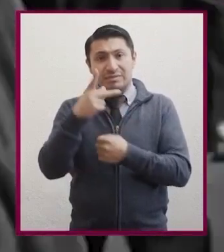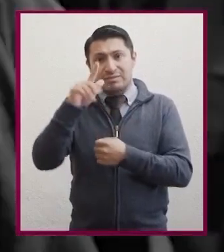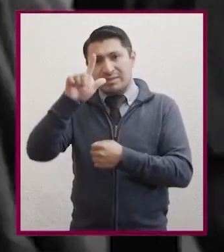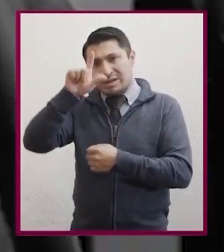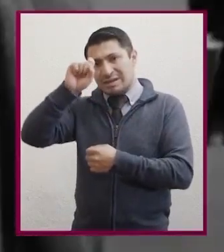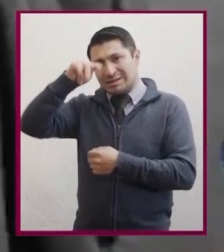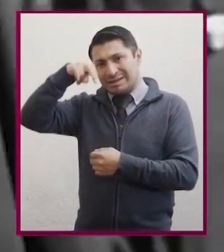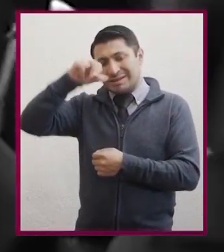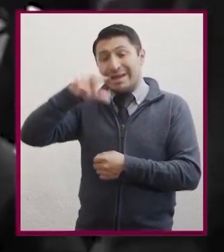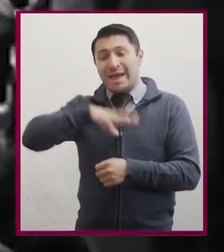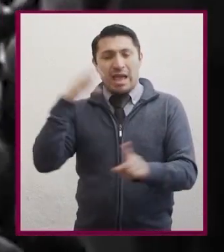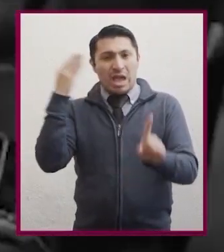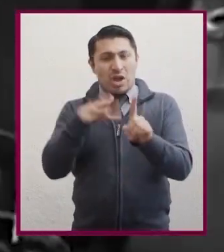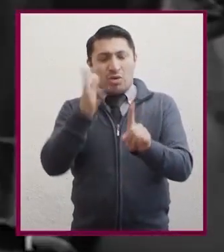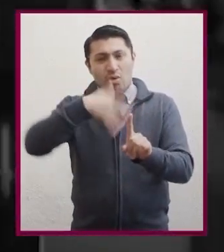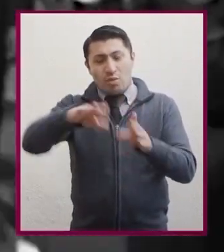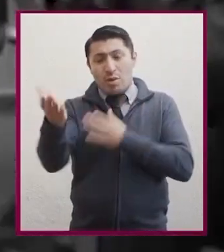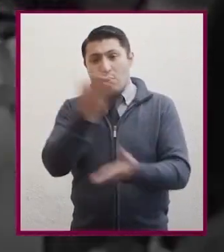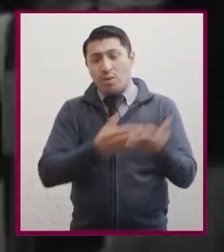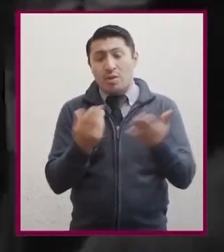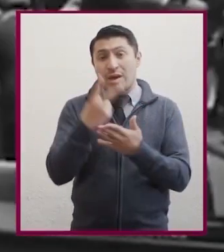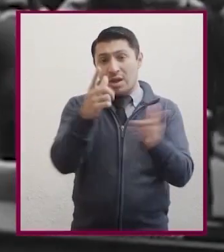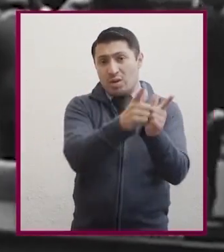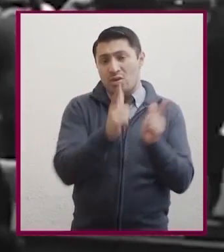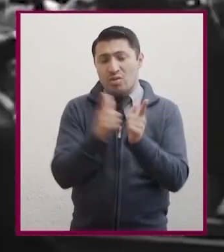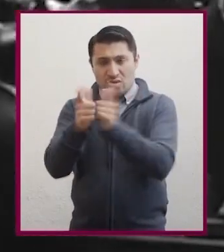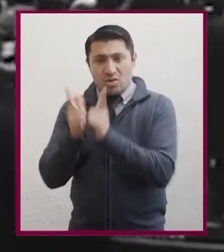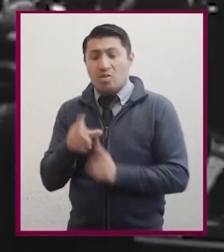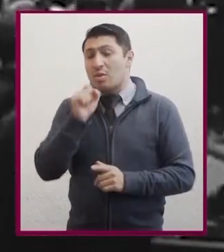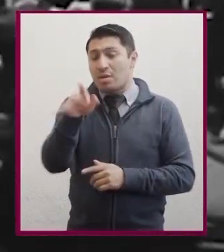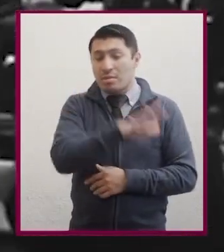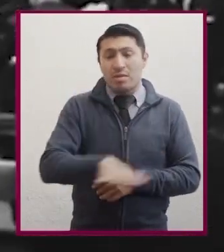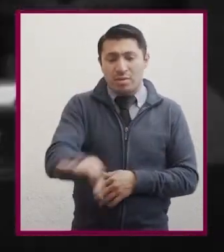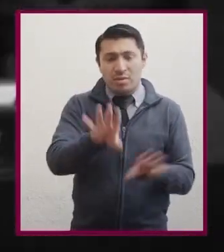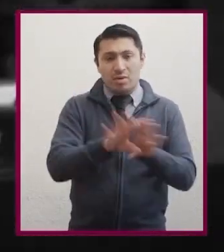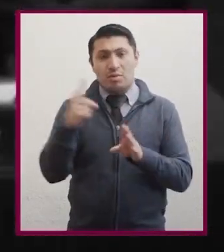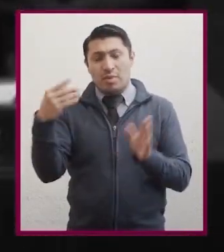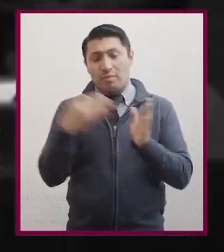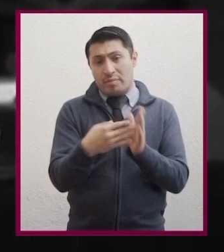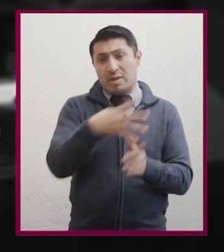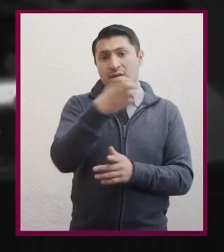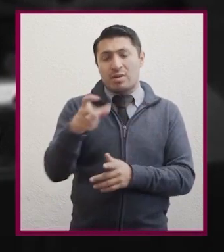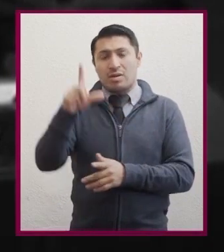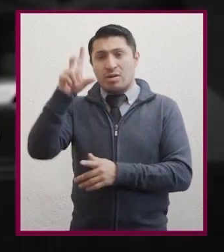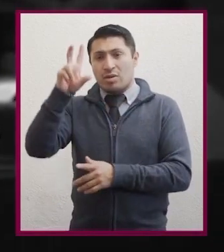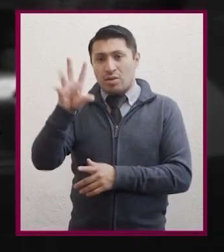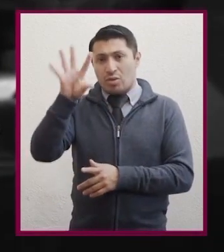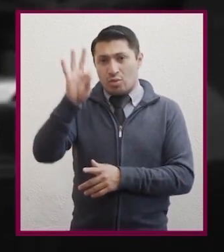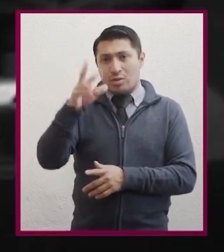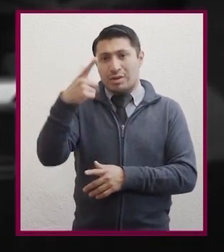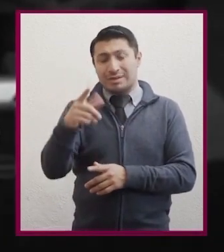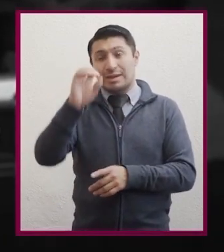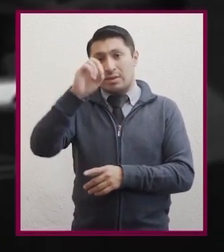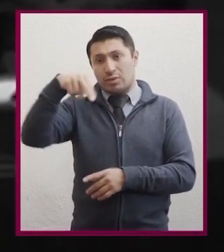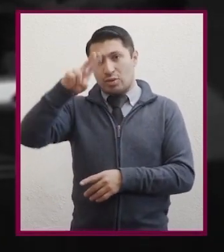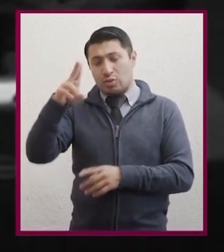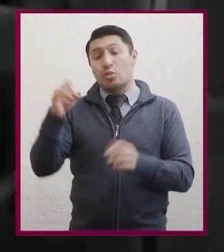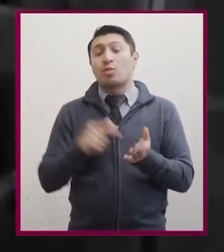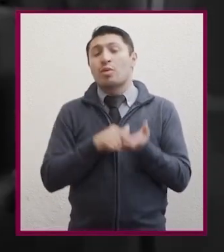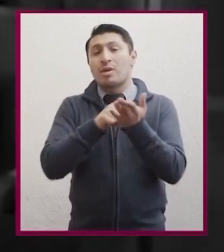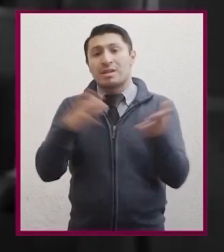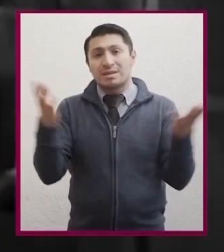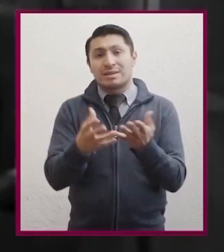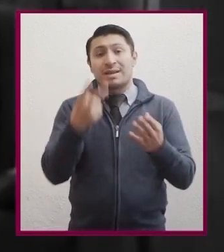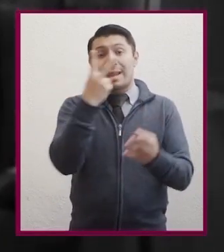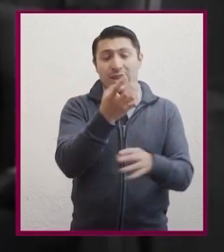buscar una convivencia entre los dos grupos que habitaban la misma región, en 1947 la ONU propuso la creación